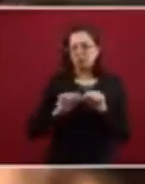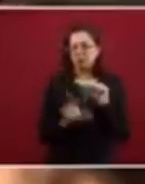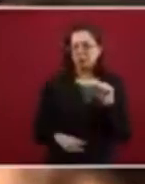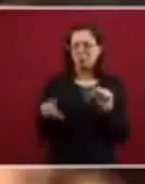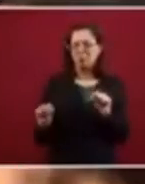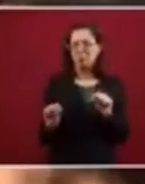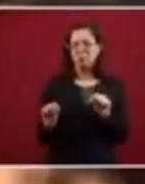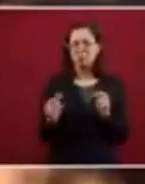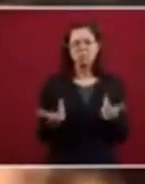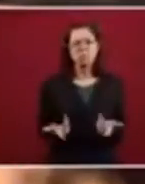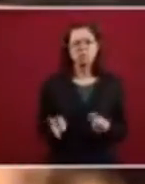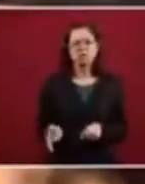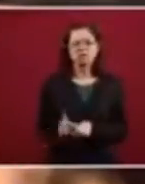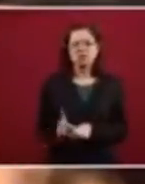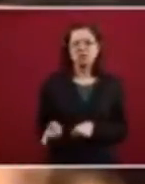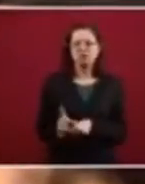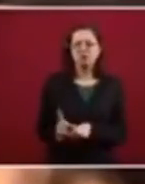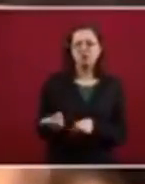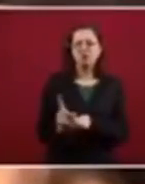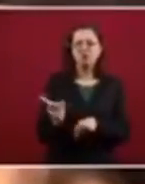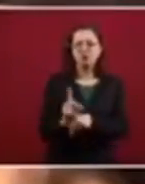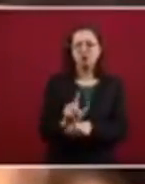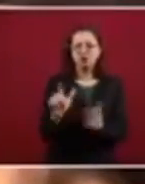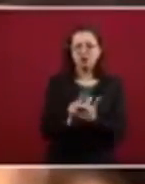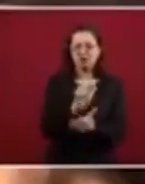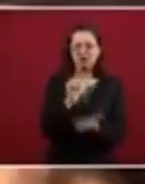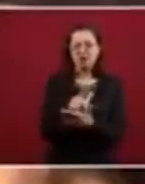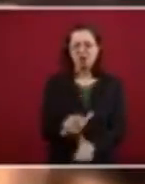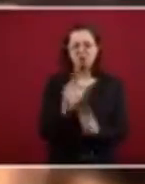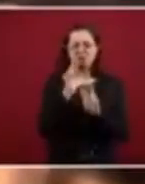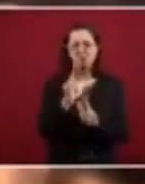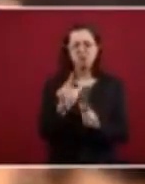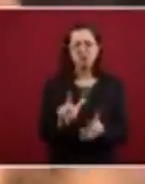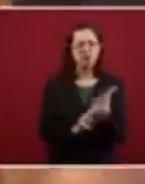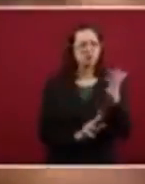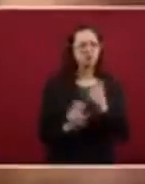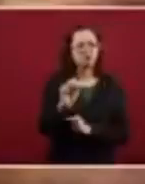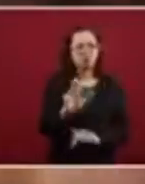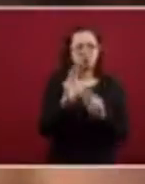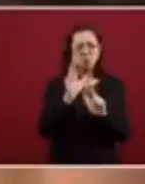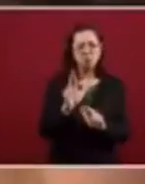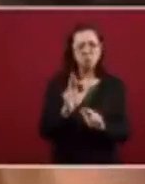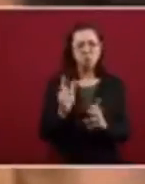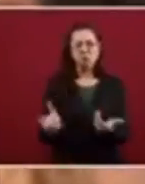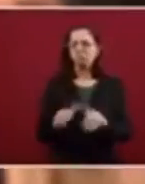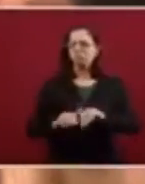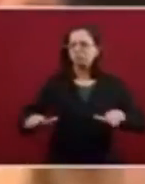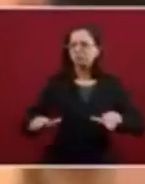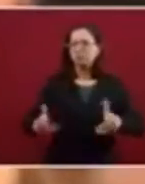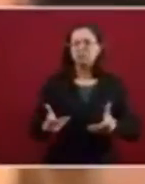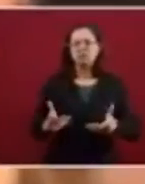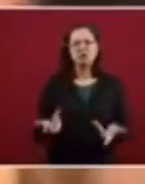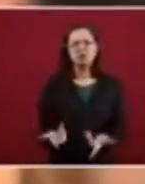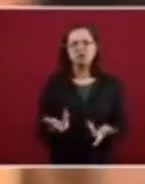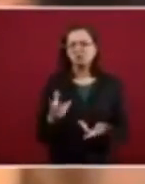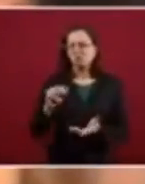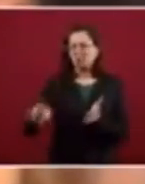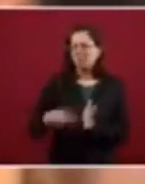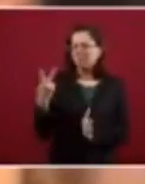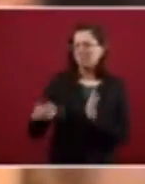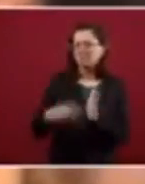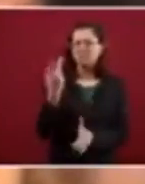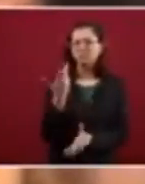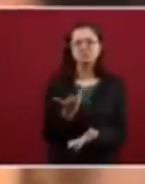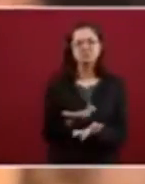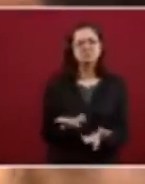que, pues, que todos los días ha defendido las leyes, el respeto a las leyes, a la Constitución, a la democracia, a la no reelección, ¿por